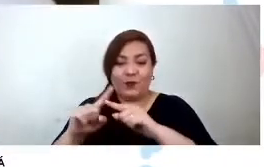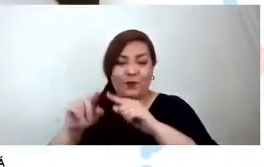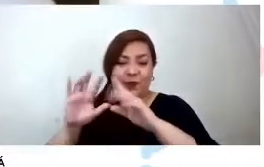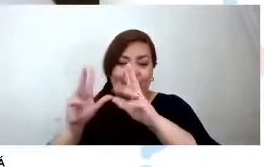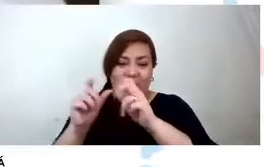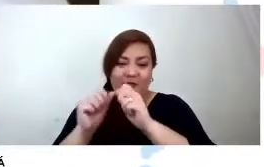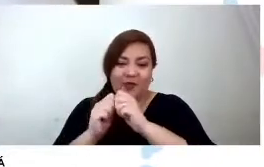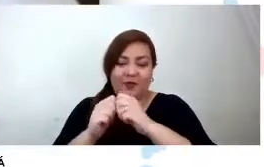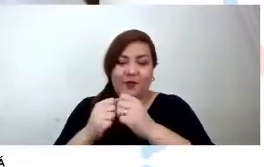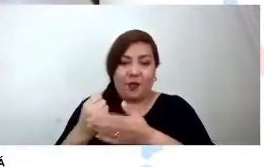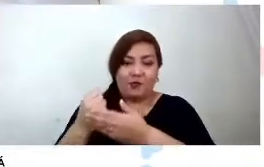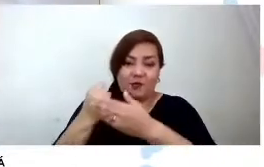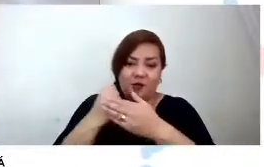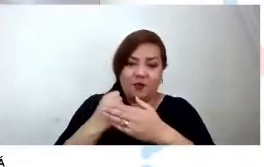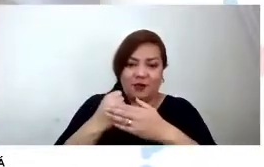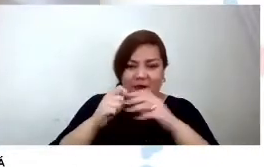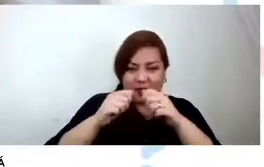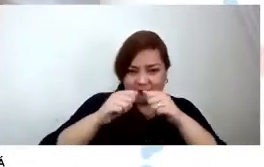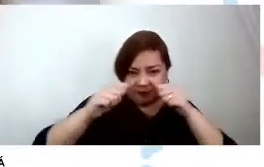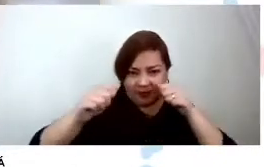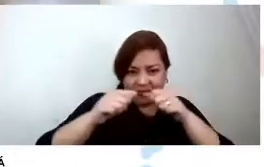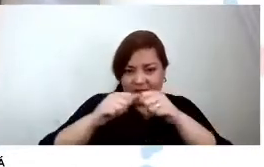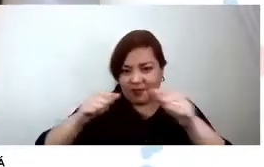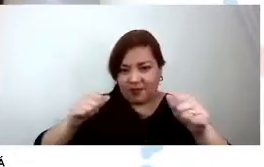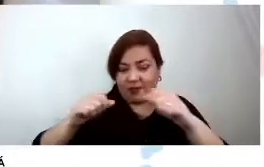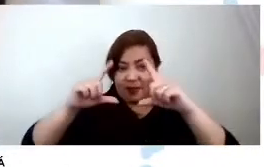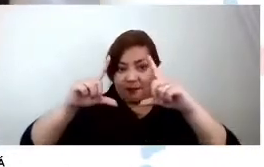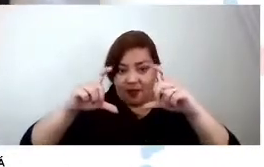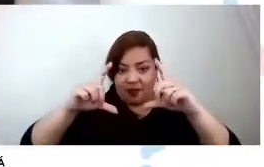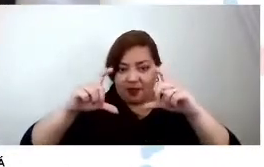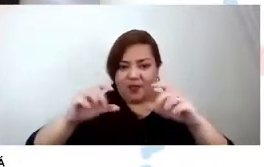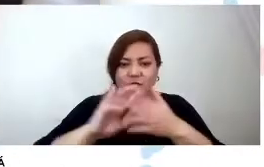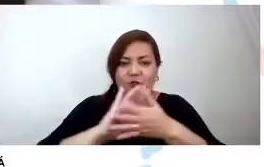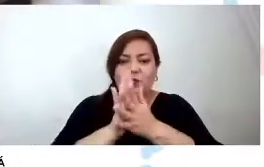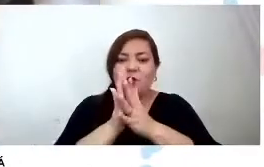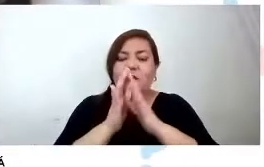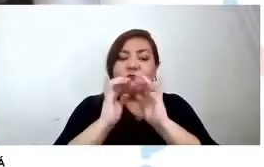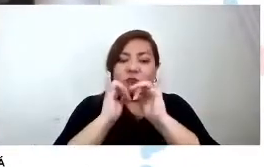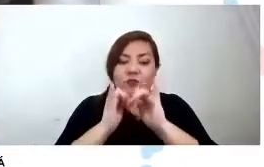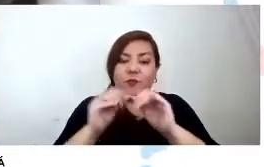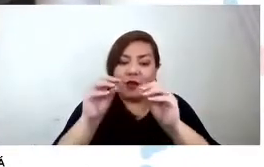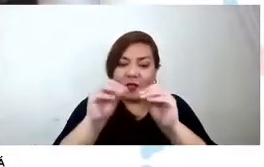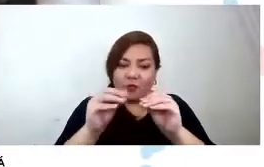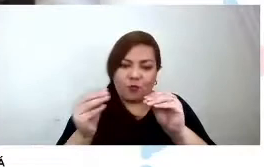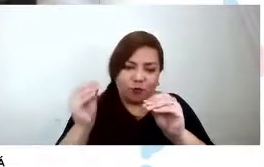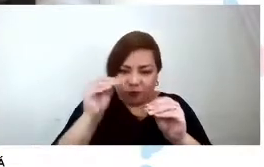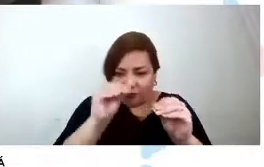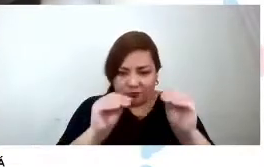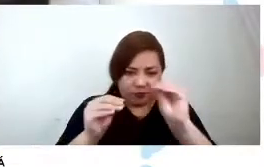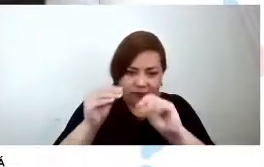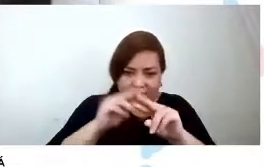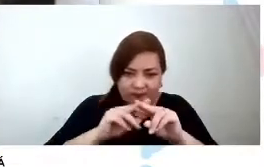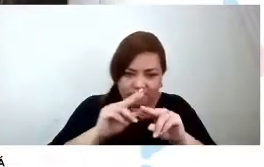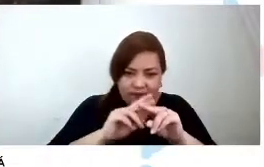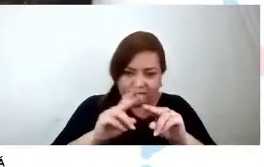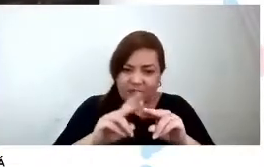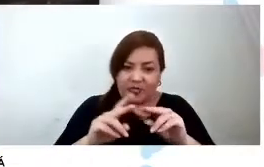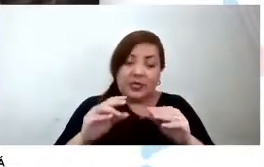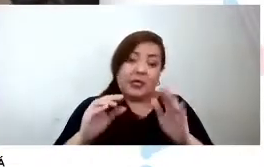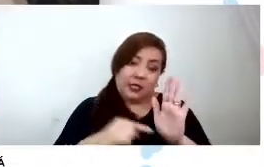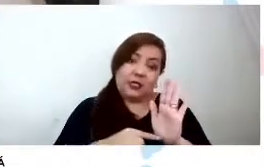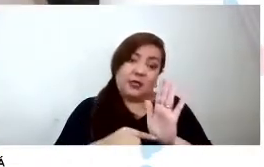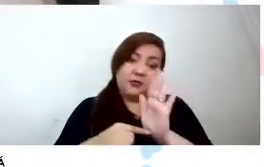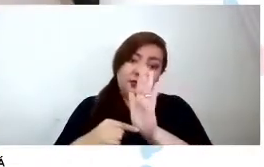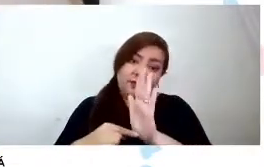las imágenes, las medidas y todos los antecedentes para que esto lo pudiéramos reconstruir y exhibir prontamente en